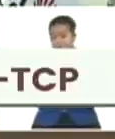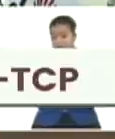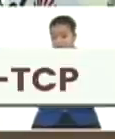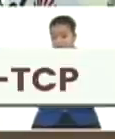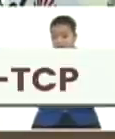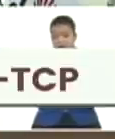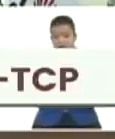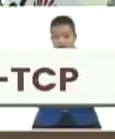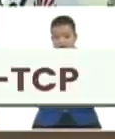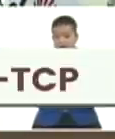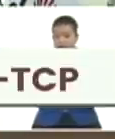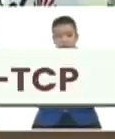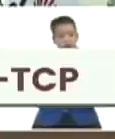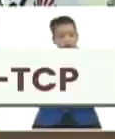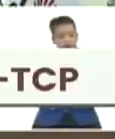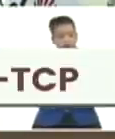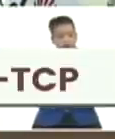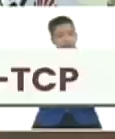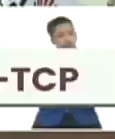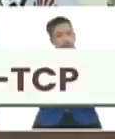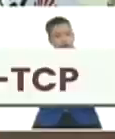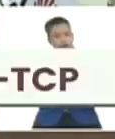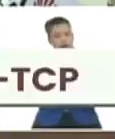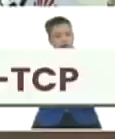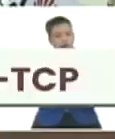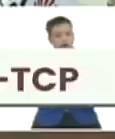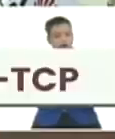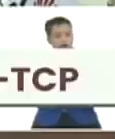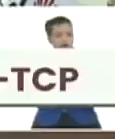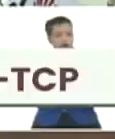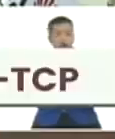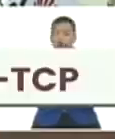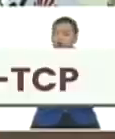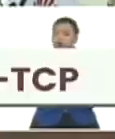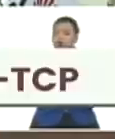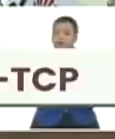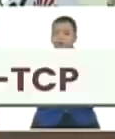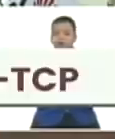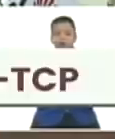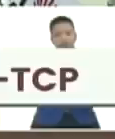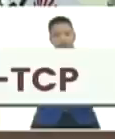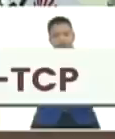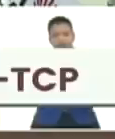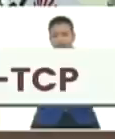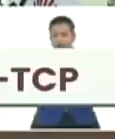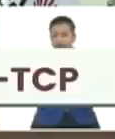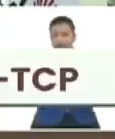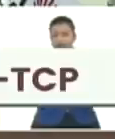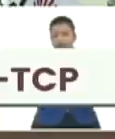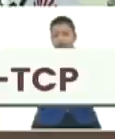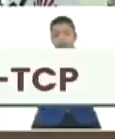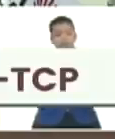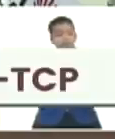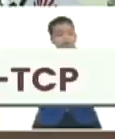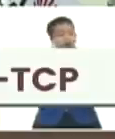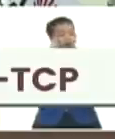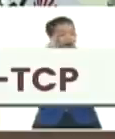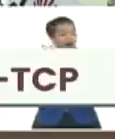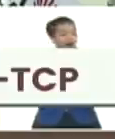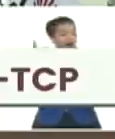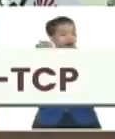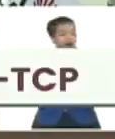pueblos sustentada en el respeto al ideario de los próceres y padres fundadores de América Latina y el